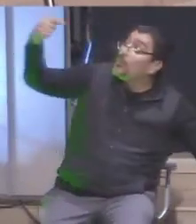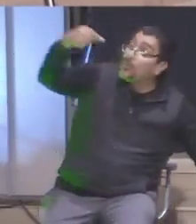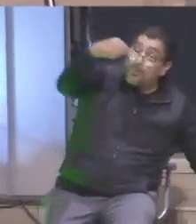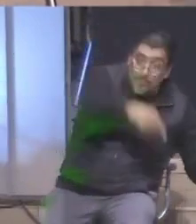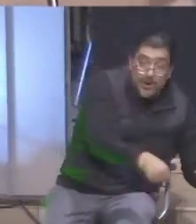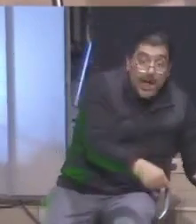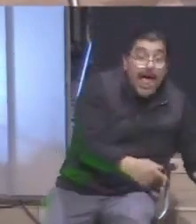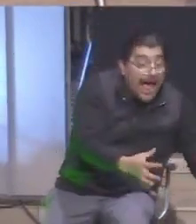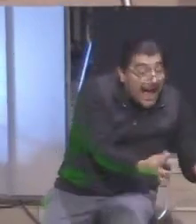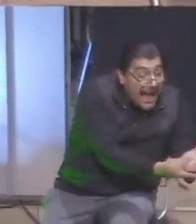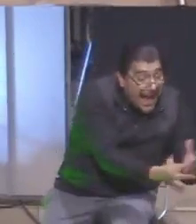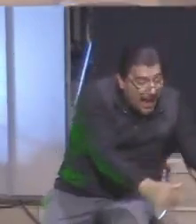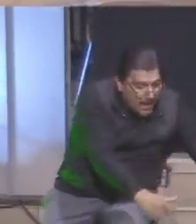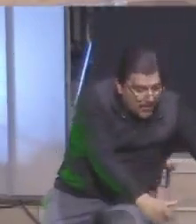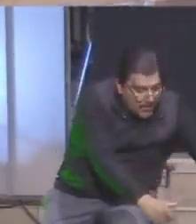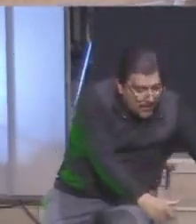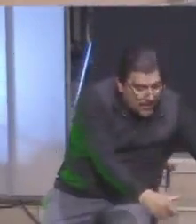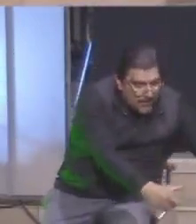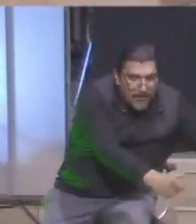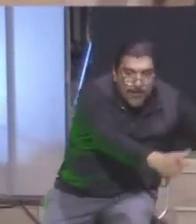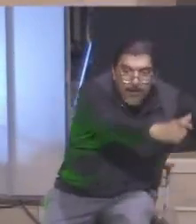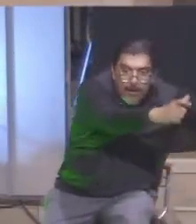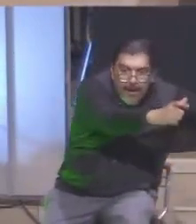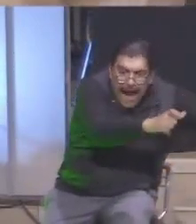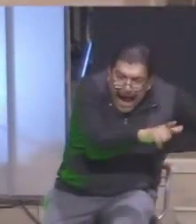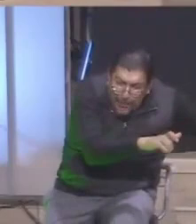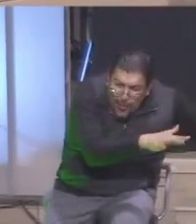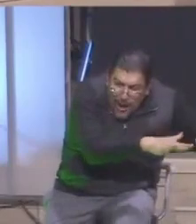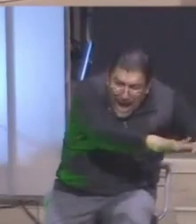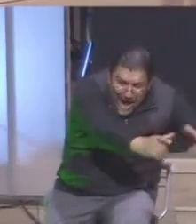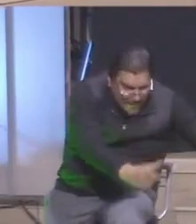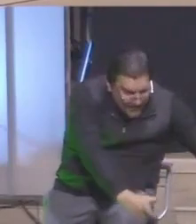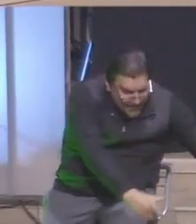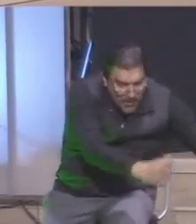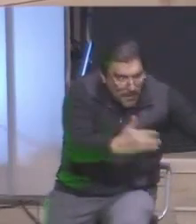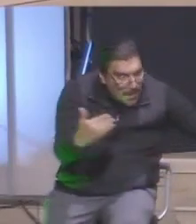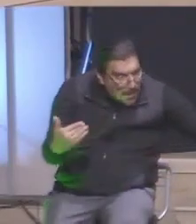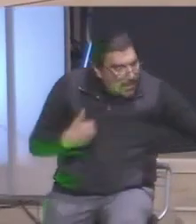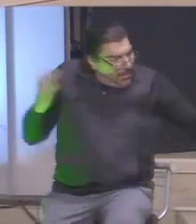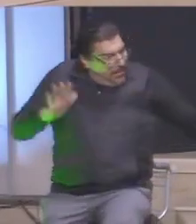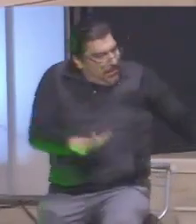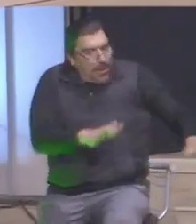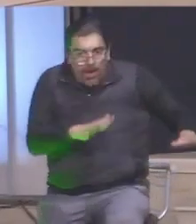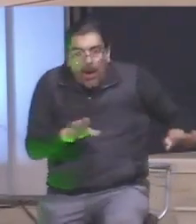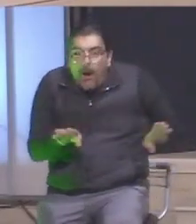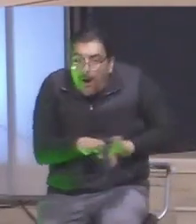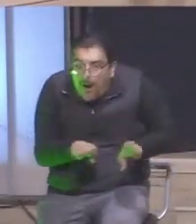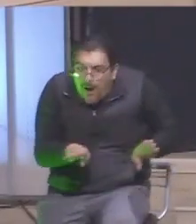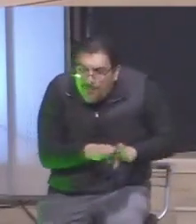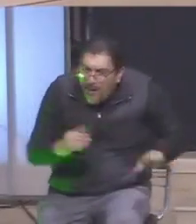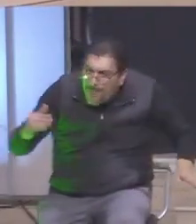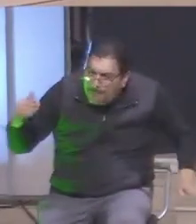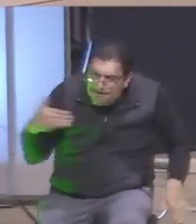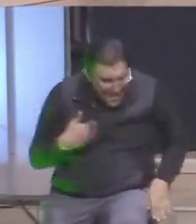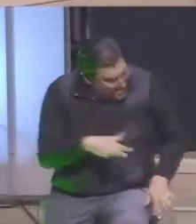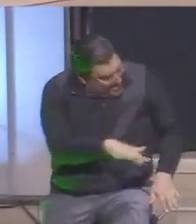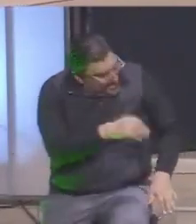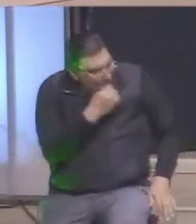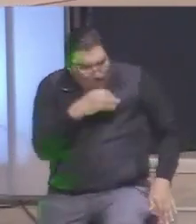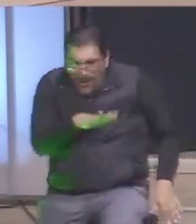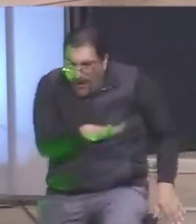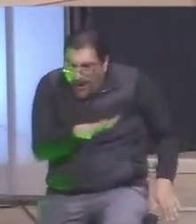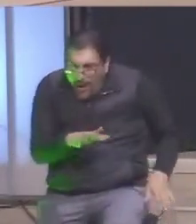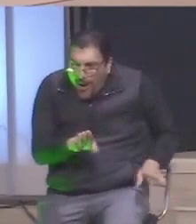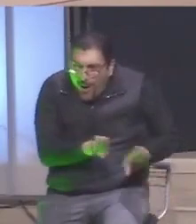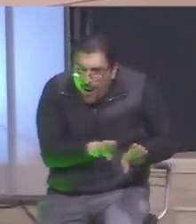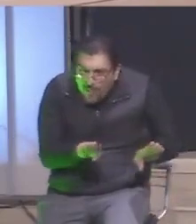hizo qué e hizo qué ocurrió un qué diga conmigo un milagro dos veces